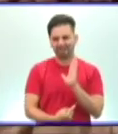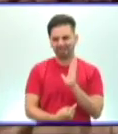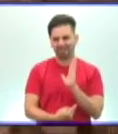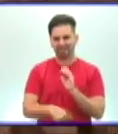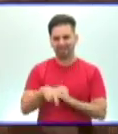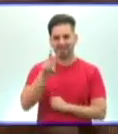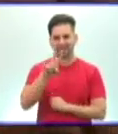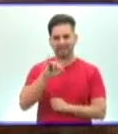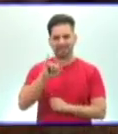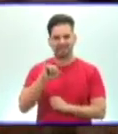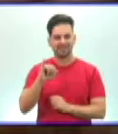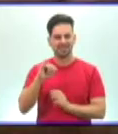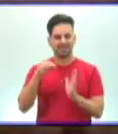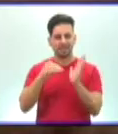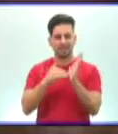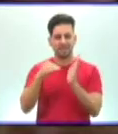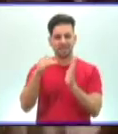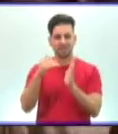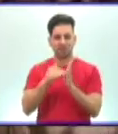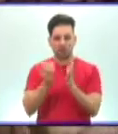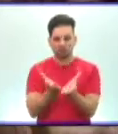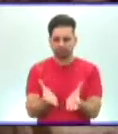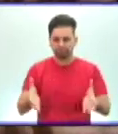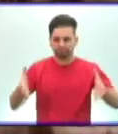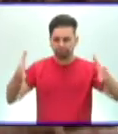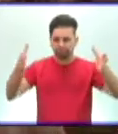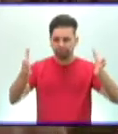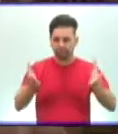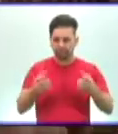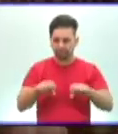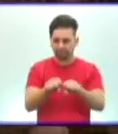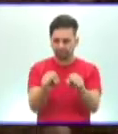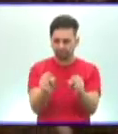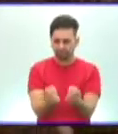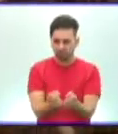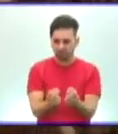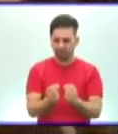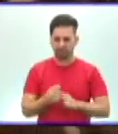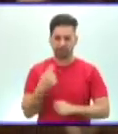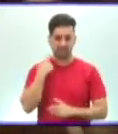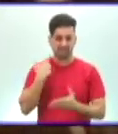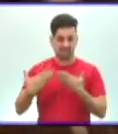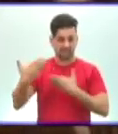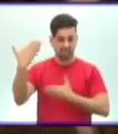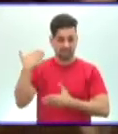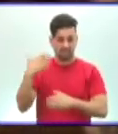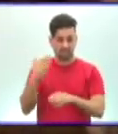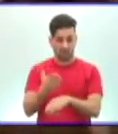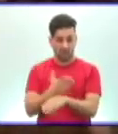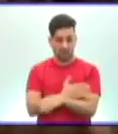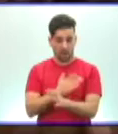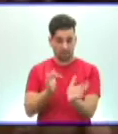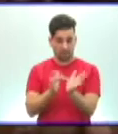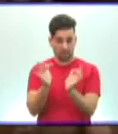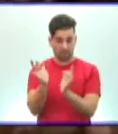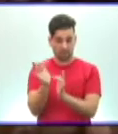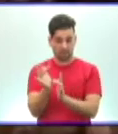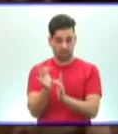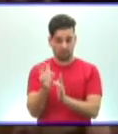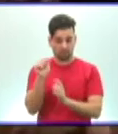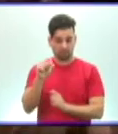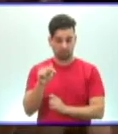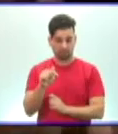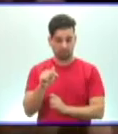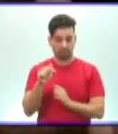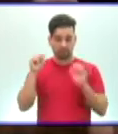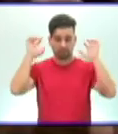millones de ánforas rotas. Entre los siglos I y III después de Cristo, Roma era un monstruo con una sed insaciable de aceite de